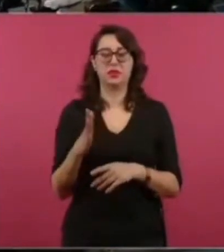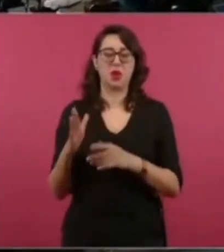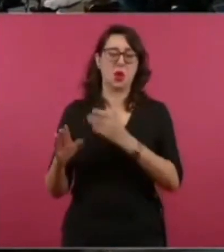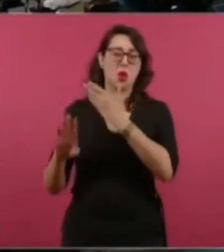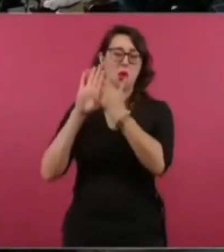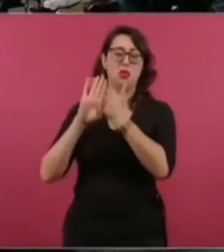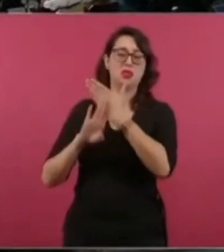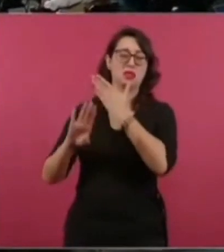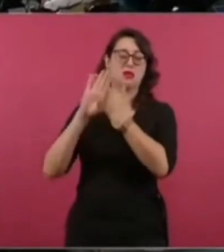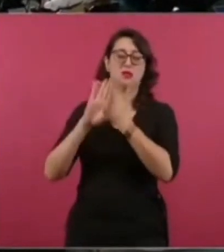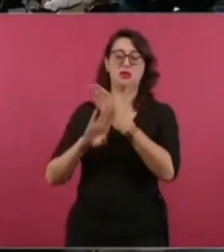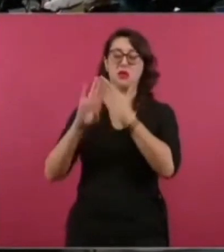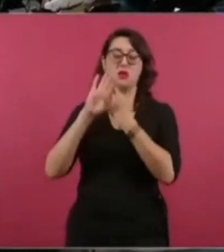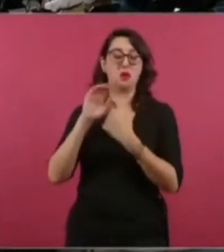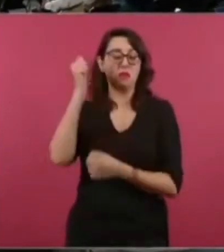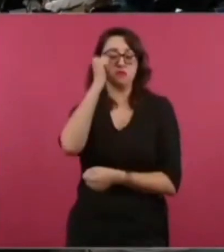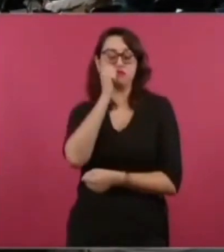deshonesto,